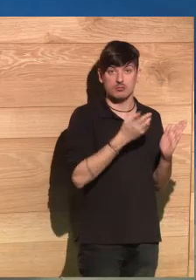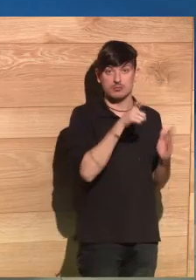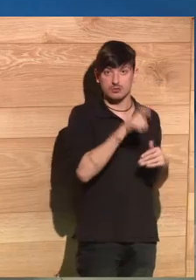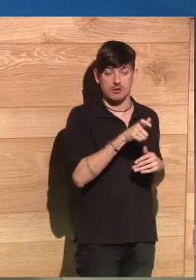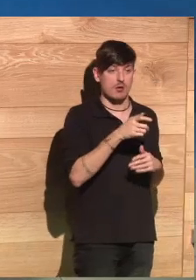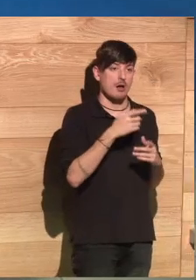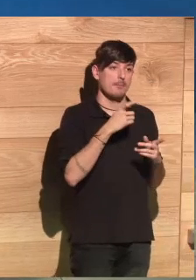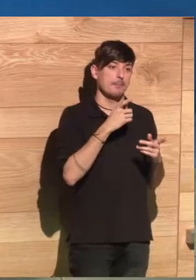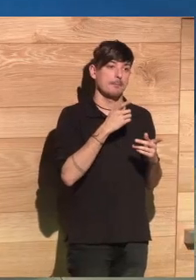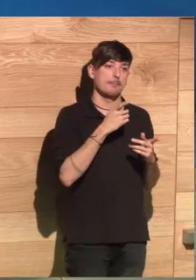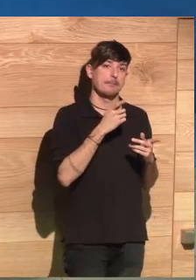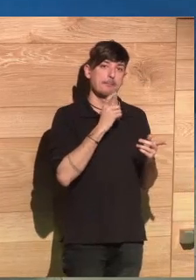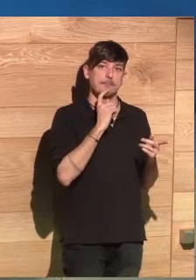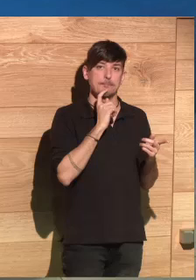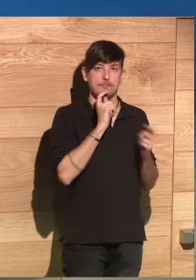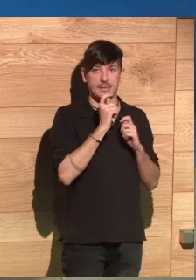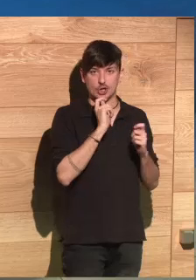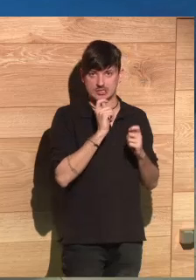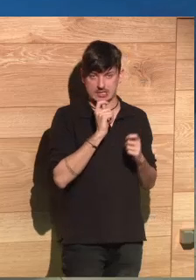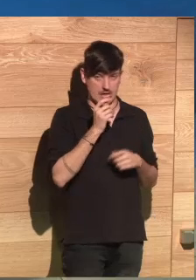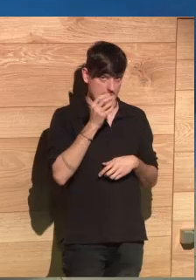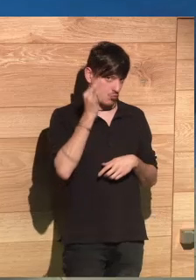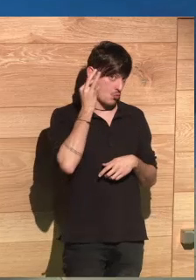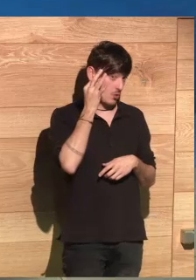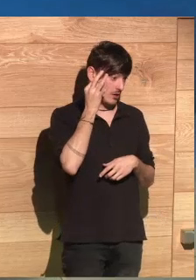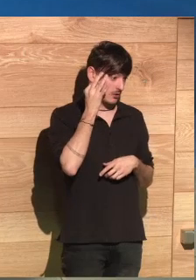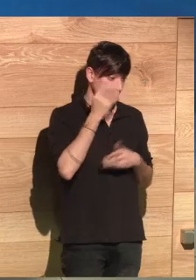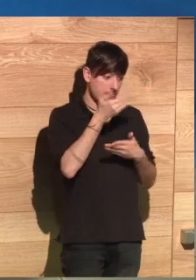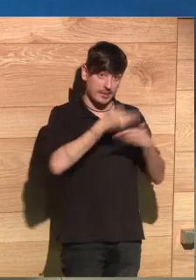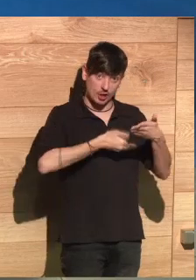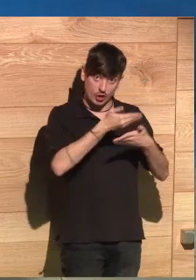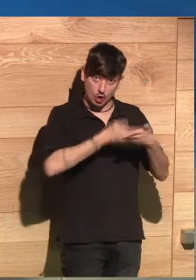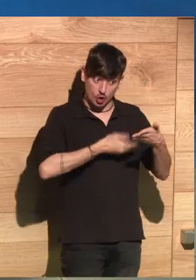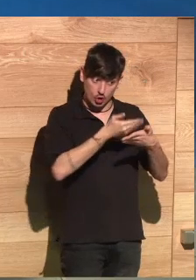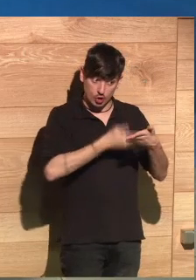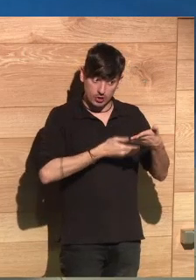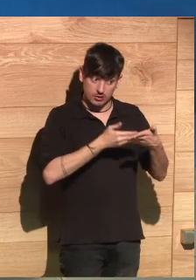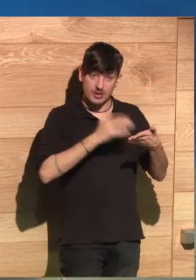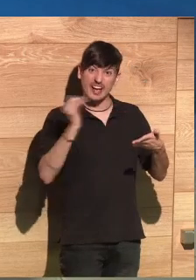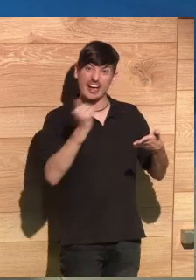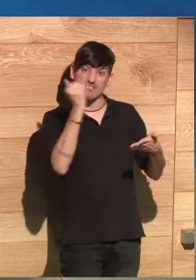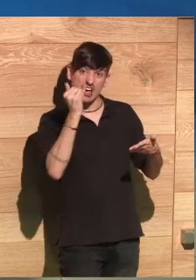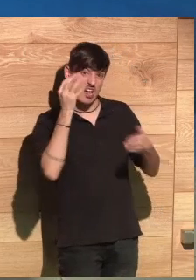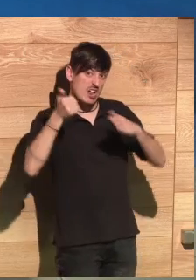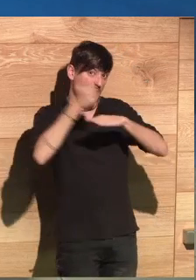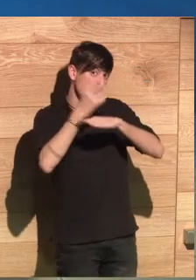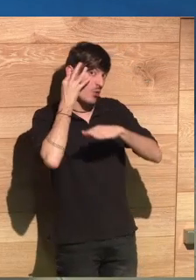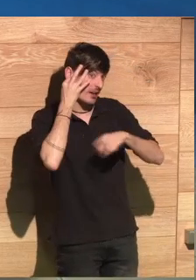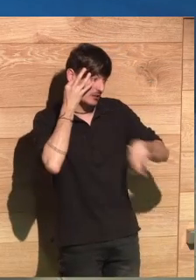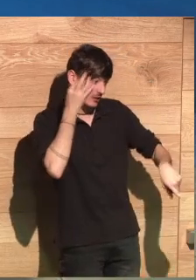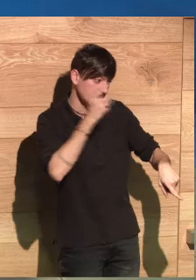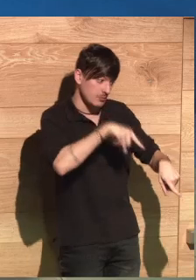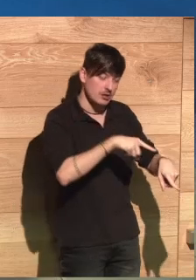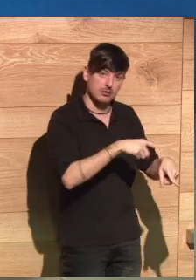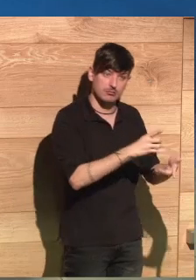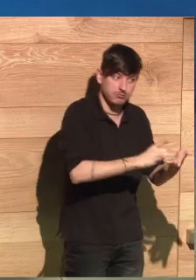periodista mujer a la que despiden de su periódico sus jefas mujeres también. Y aparece el